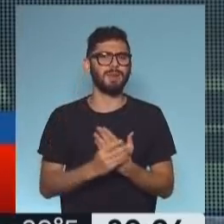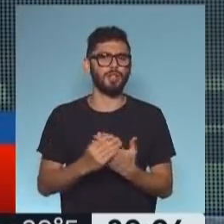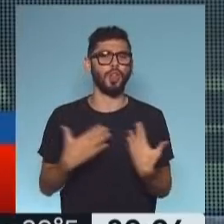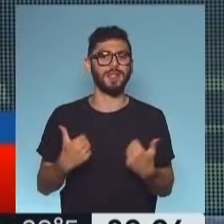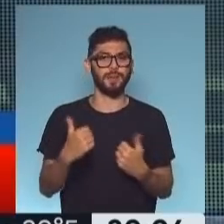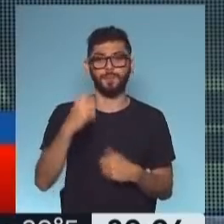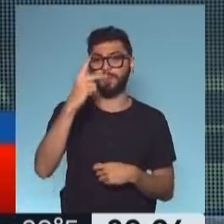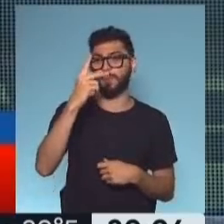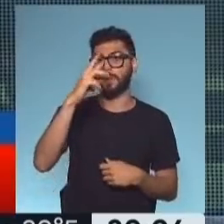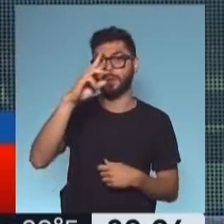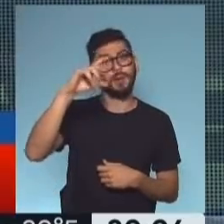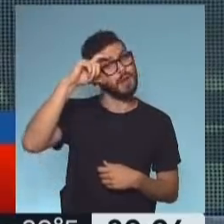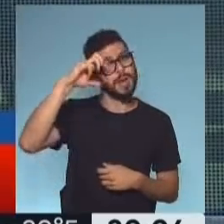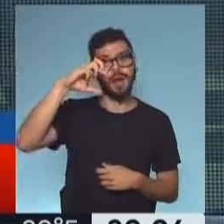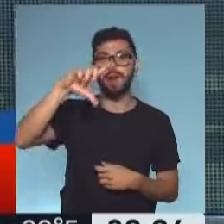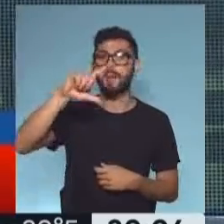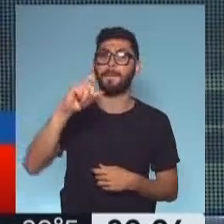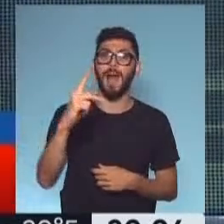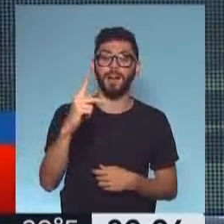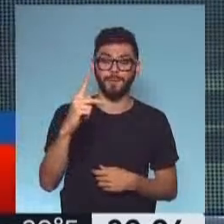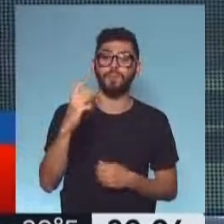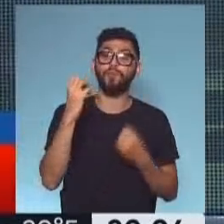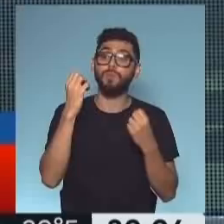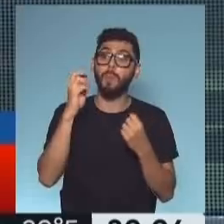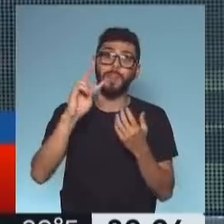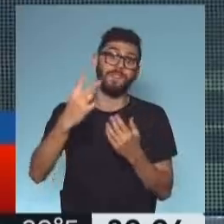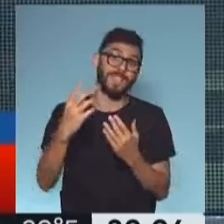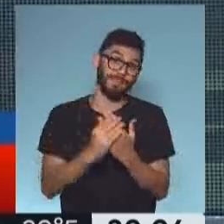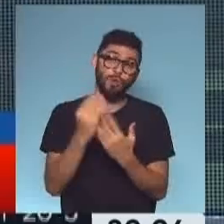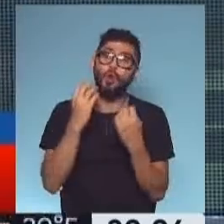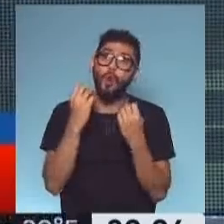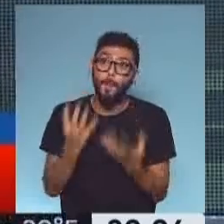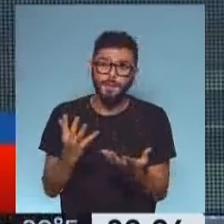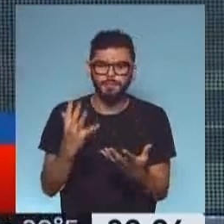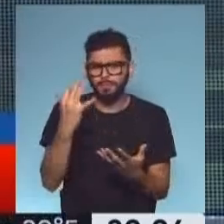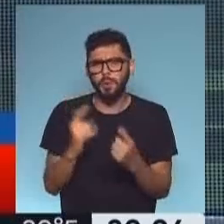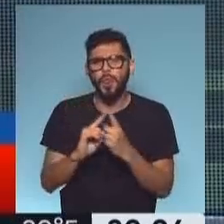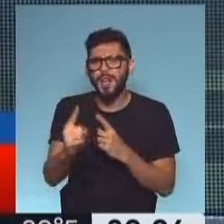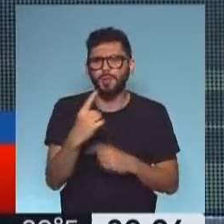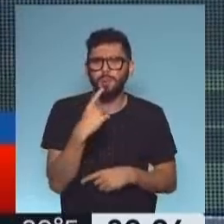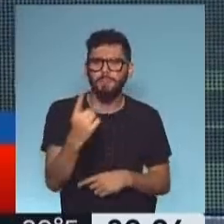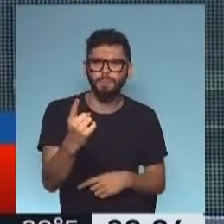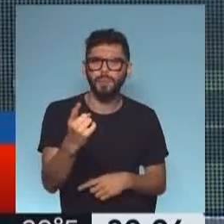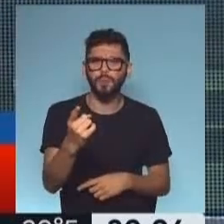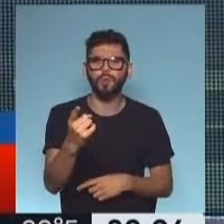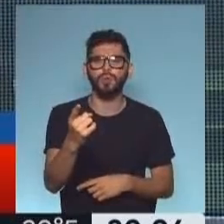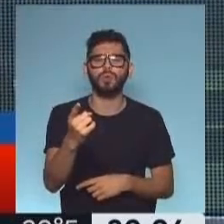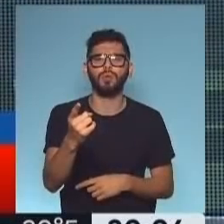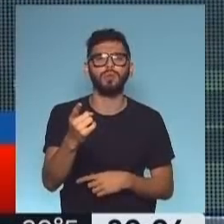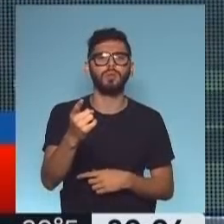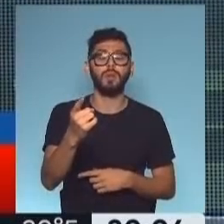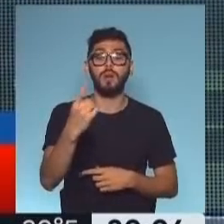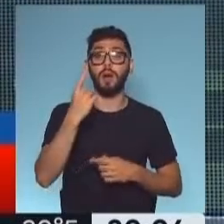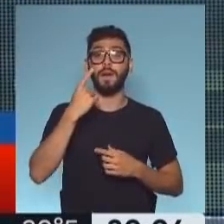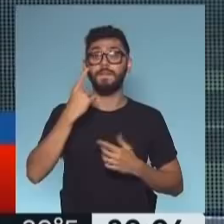Salud, Nicolás Krepla. ¿Cómo está, viceministro? Bueno, preguntarle, voy a abrir directamente preguntándole si analizan por